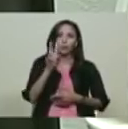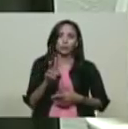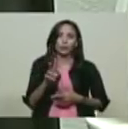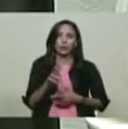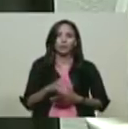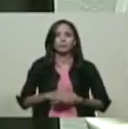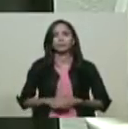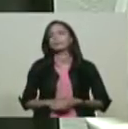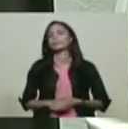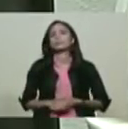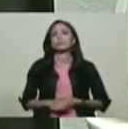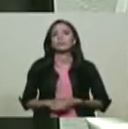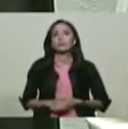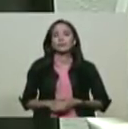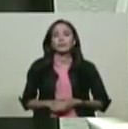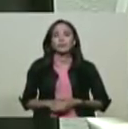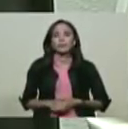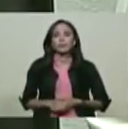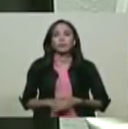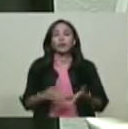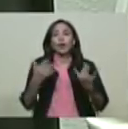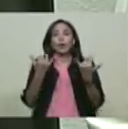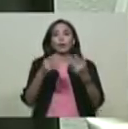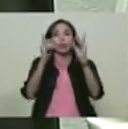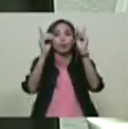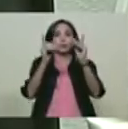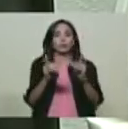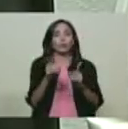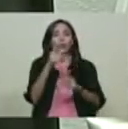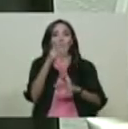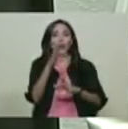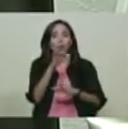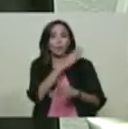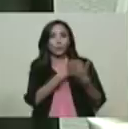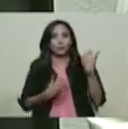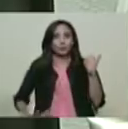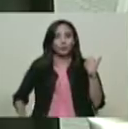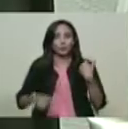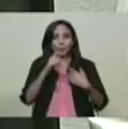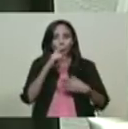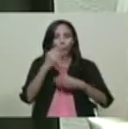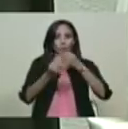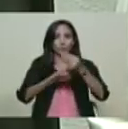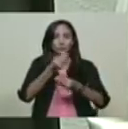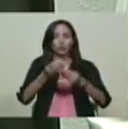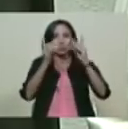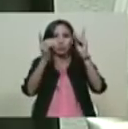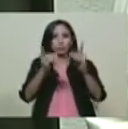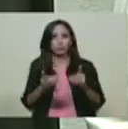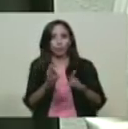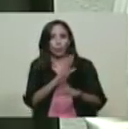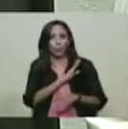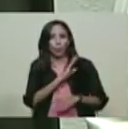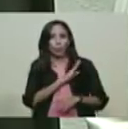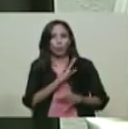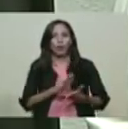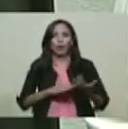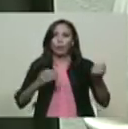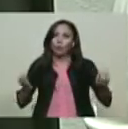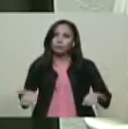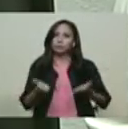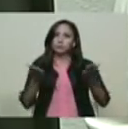Efectivamente, esta decisión que usted ha tomado y que ha sido parte de lo que nos ha